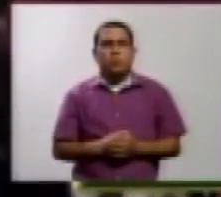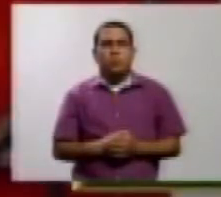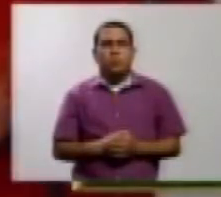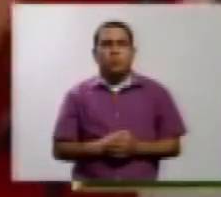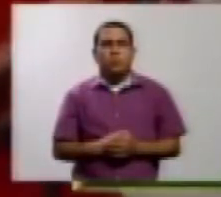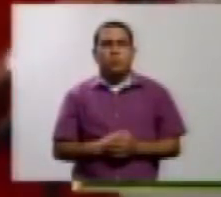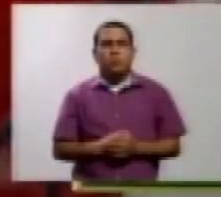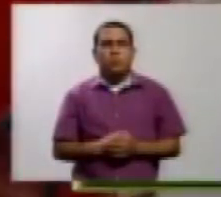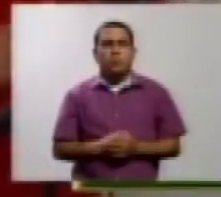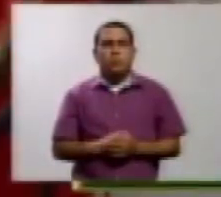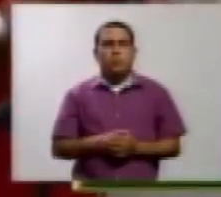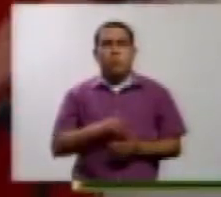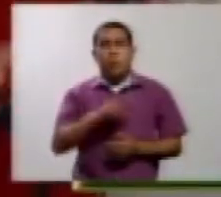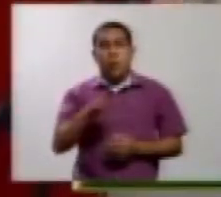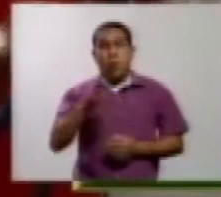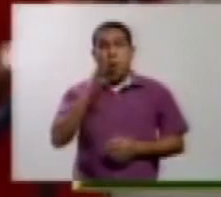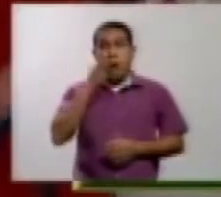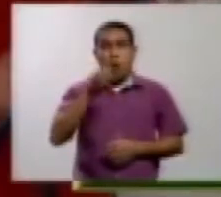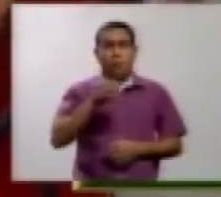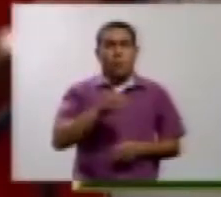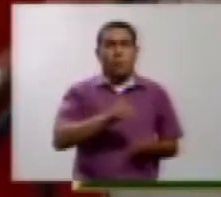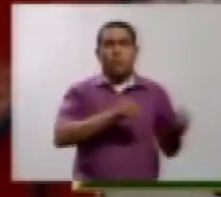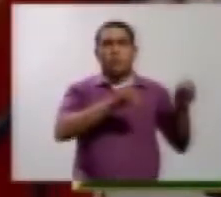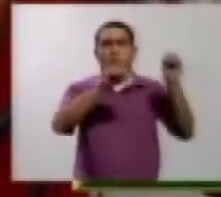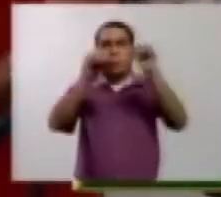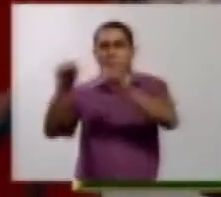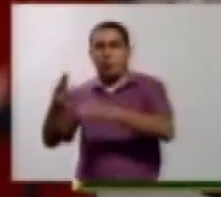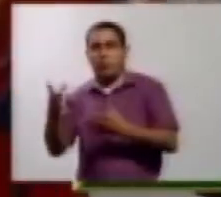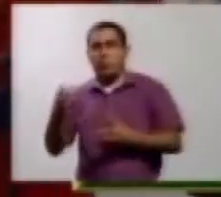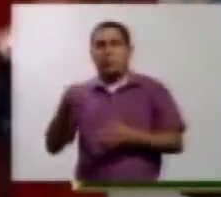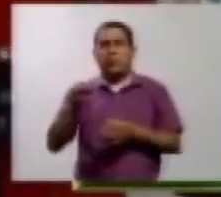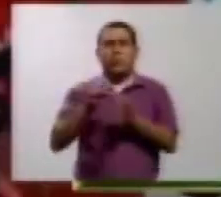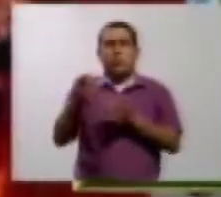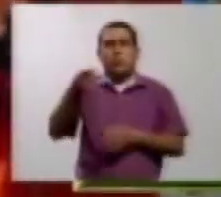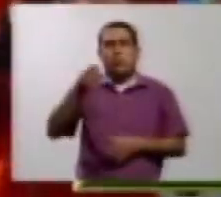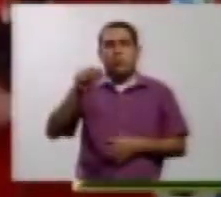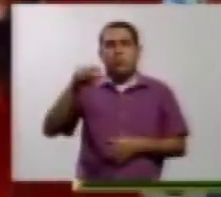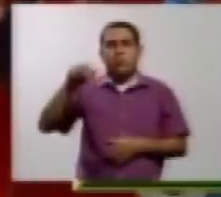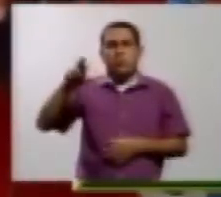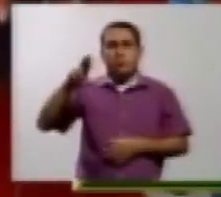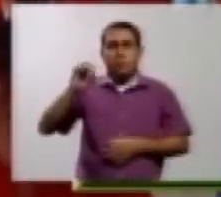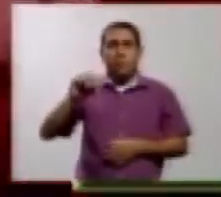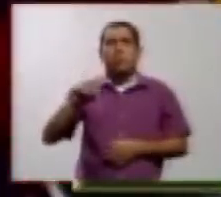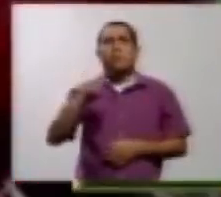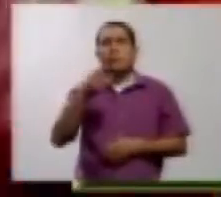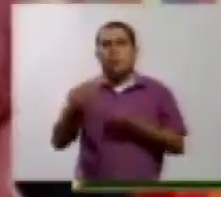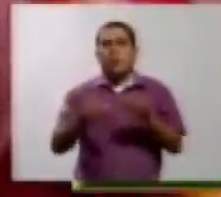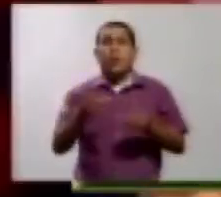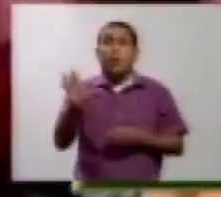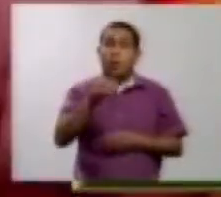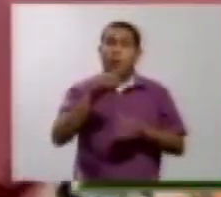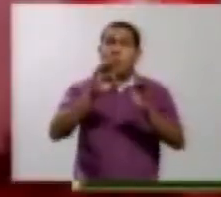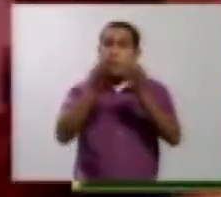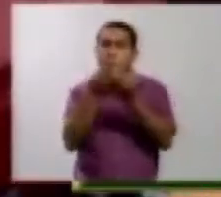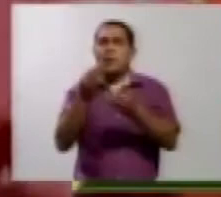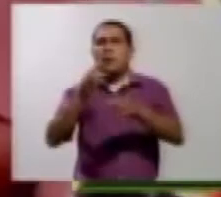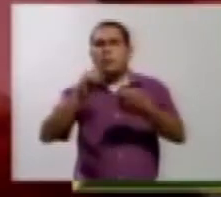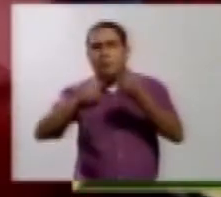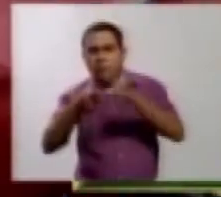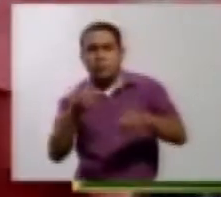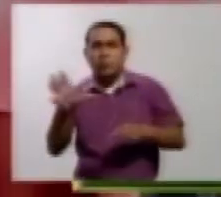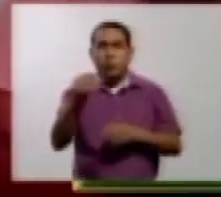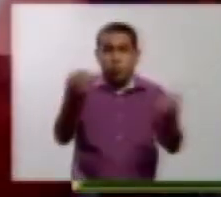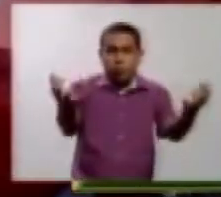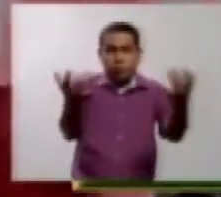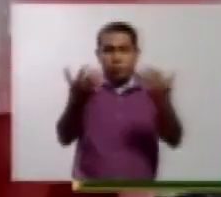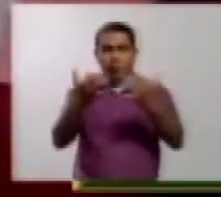El cuerpo del artista será trasladado hasta su natal Gamero, en donde Domingo Díaz, hijo del fallecido, invita a familiares, amigos y seguidores